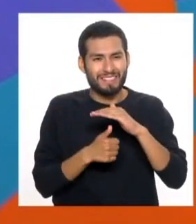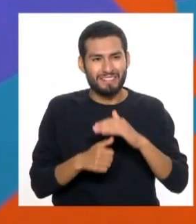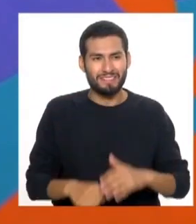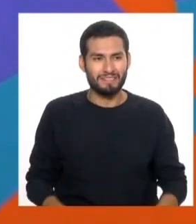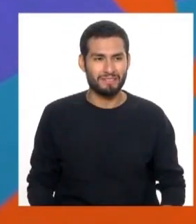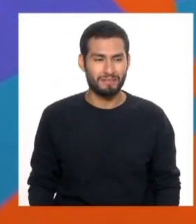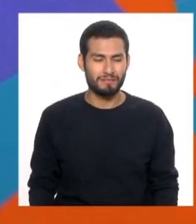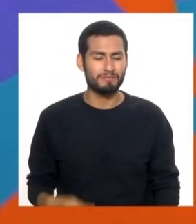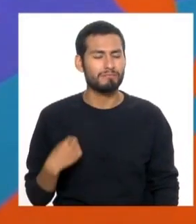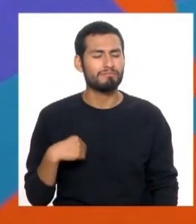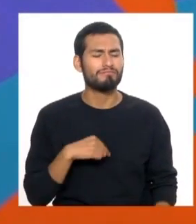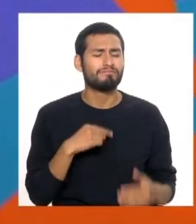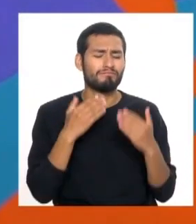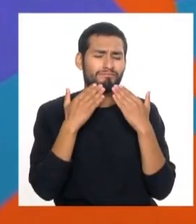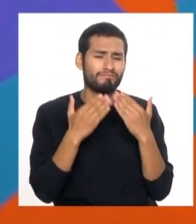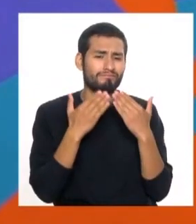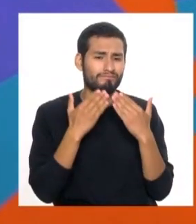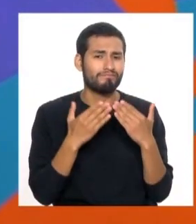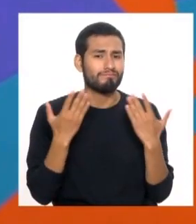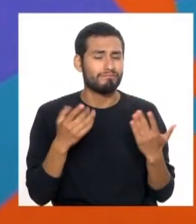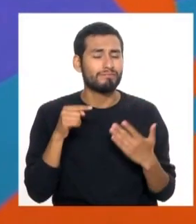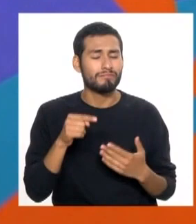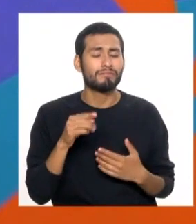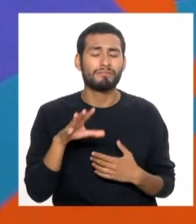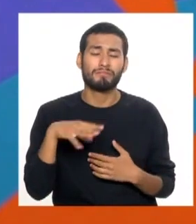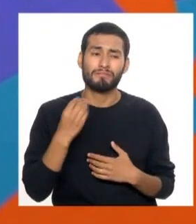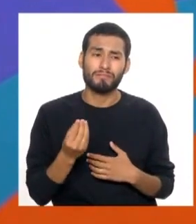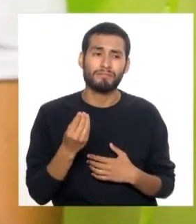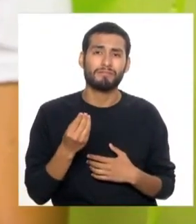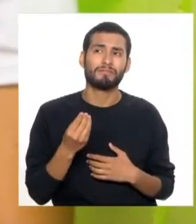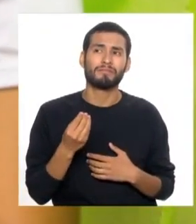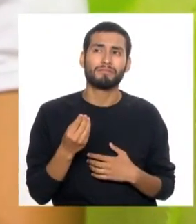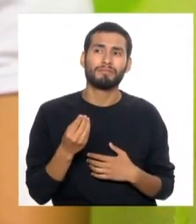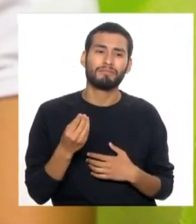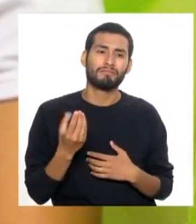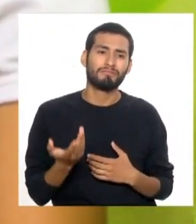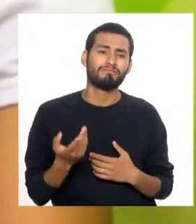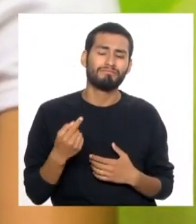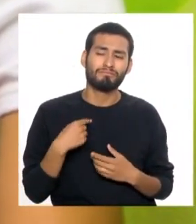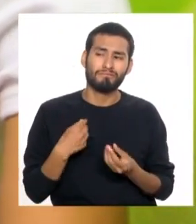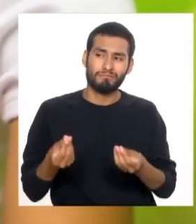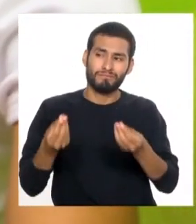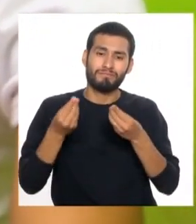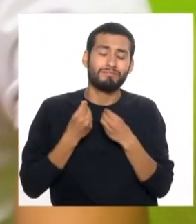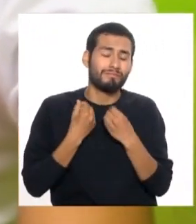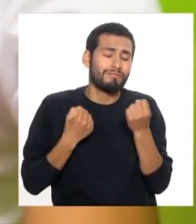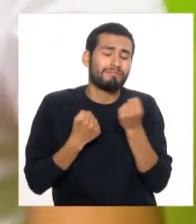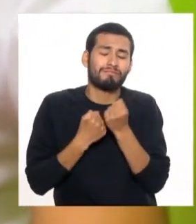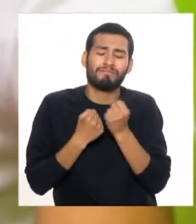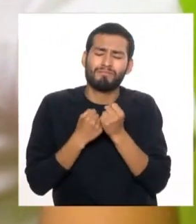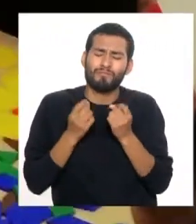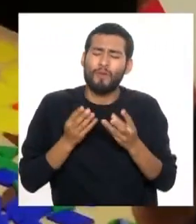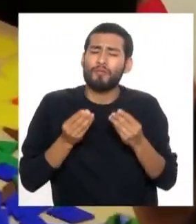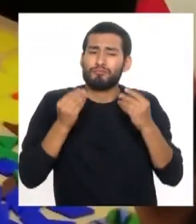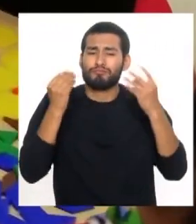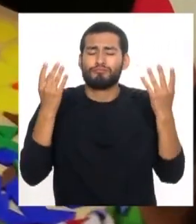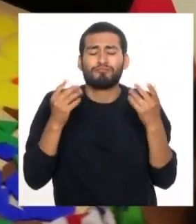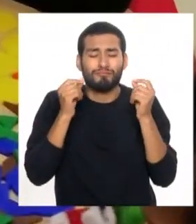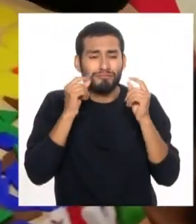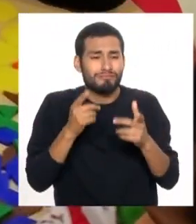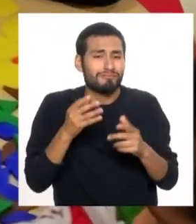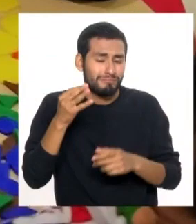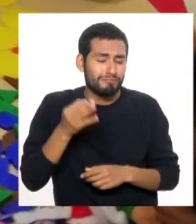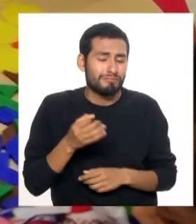Estamos muy agradecidos con ellos, más que todo, porque en sí nos da un apoyo bastante, incluso moralmente